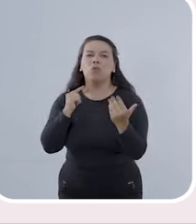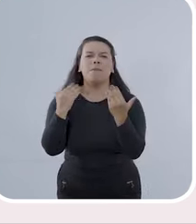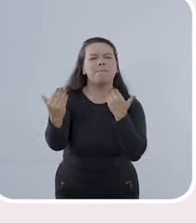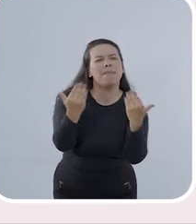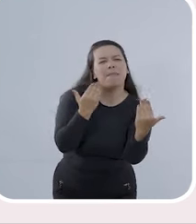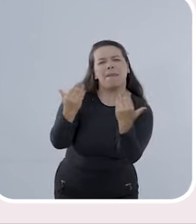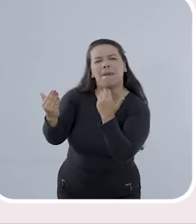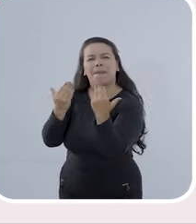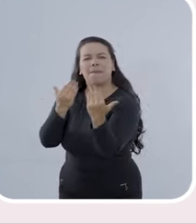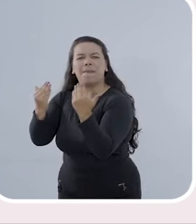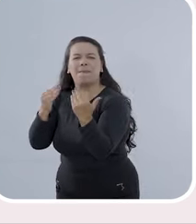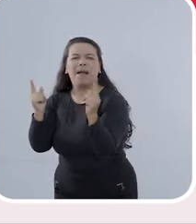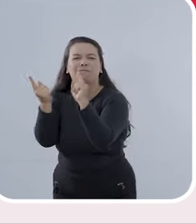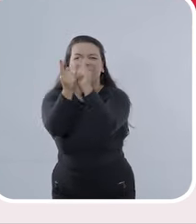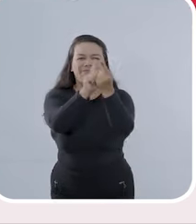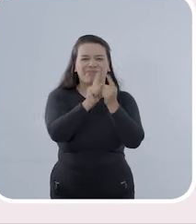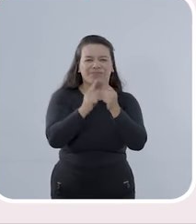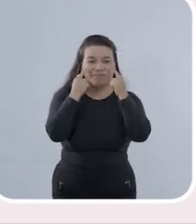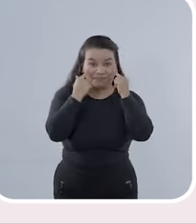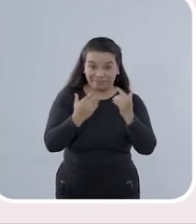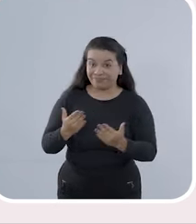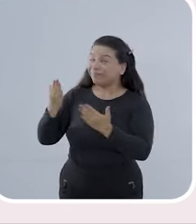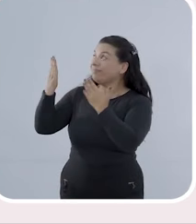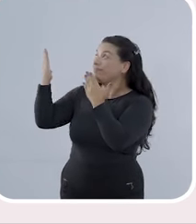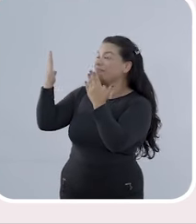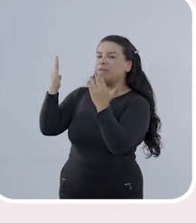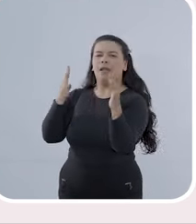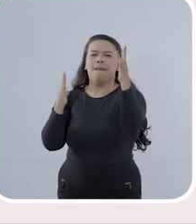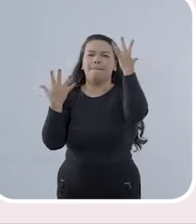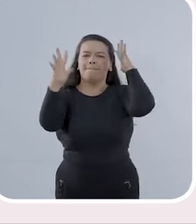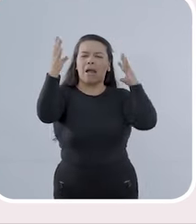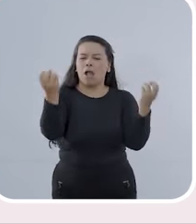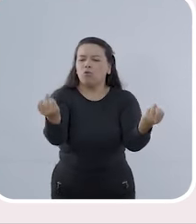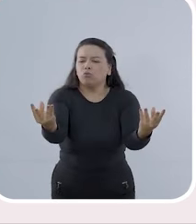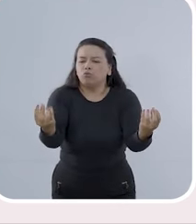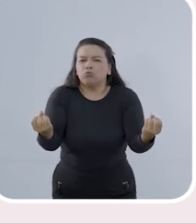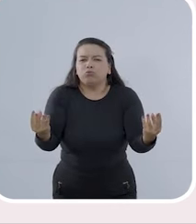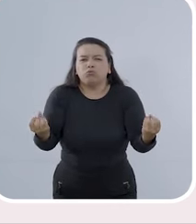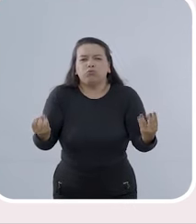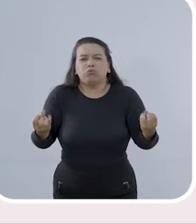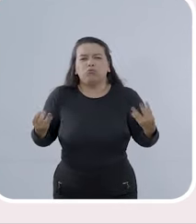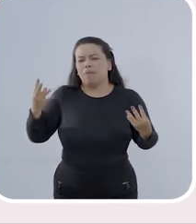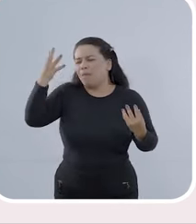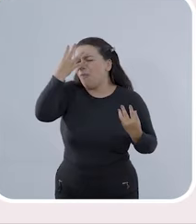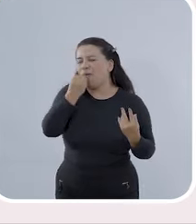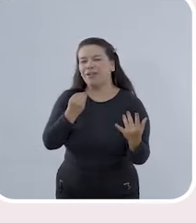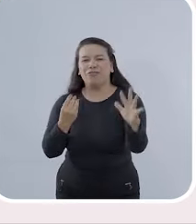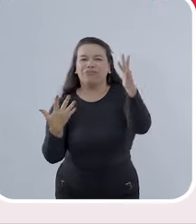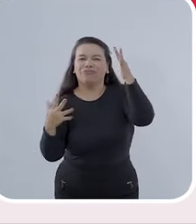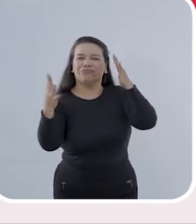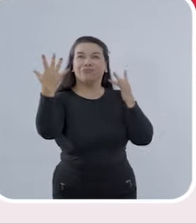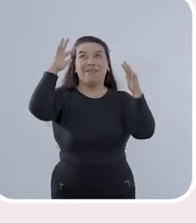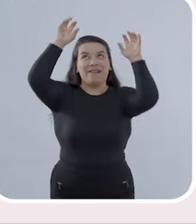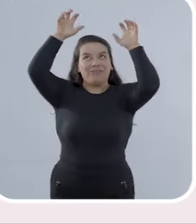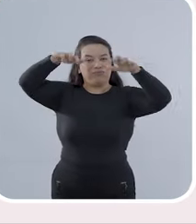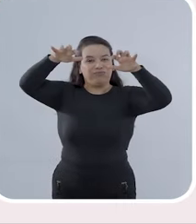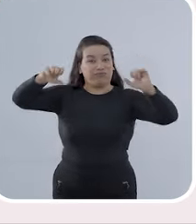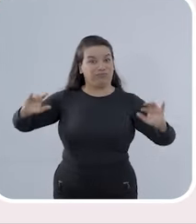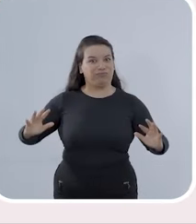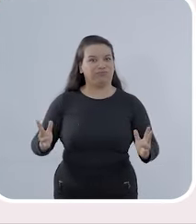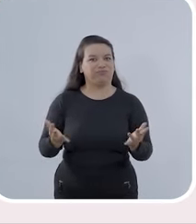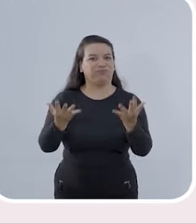paisajismo, que organiza la vegetación de manera armoniosa y sostenible. La interversión artística, que representa